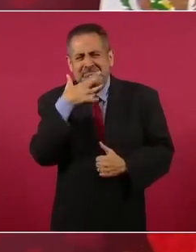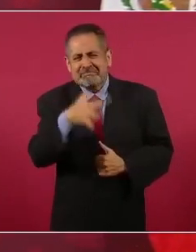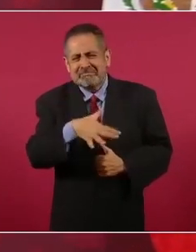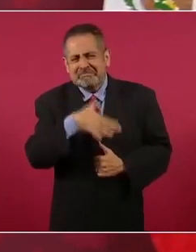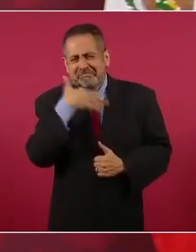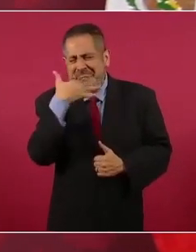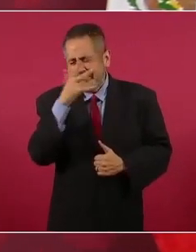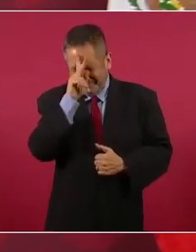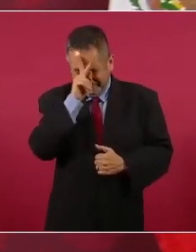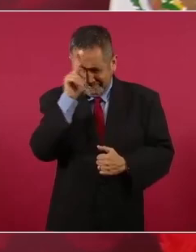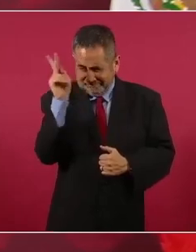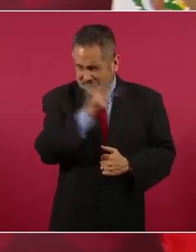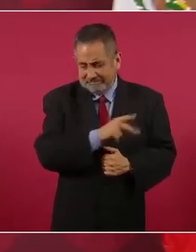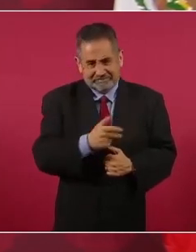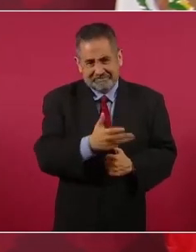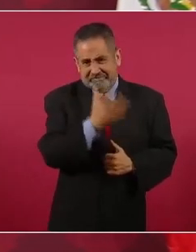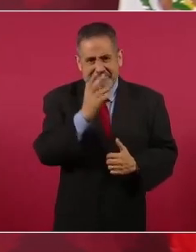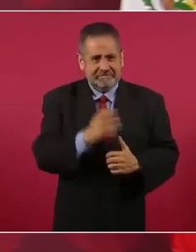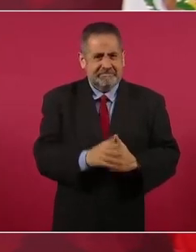corruptazos.